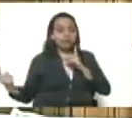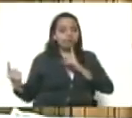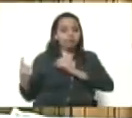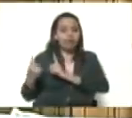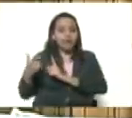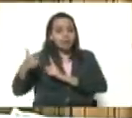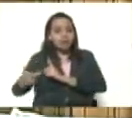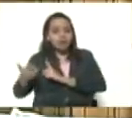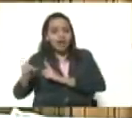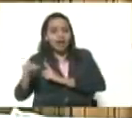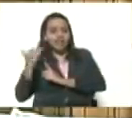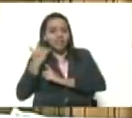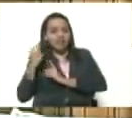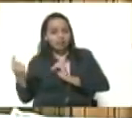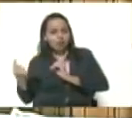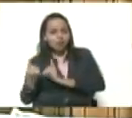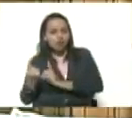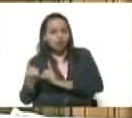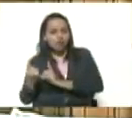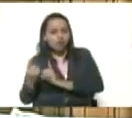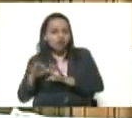venga contagiado.